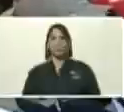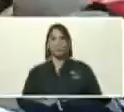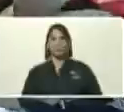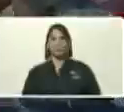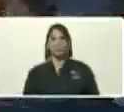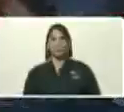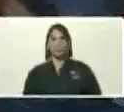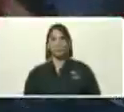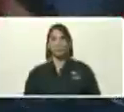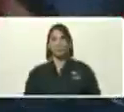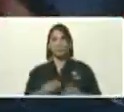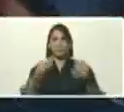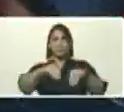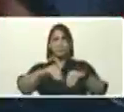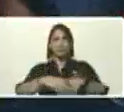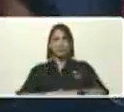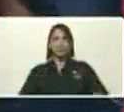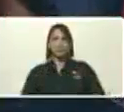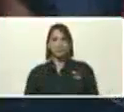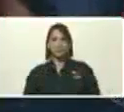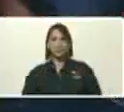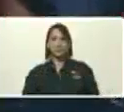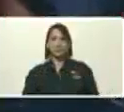¿De acuerdo?